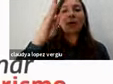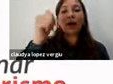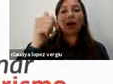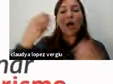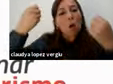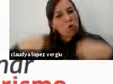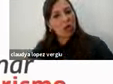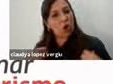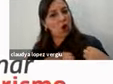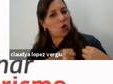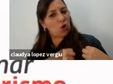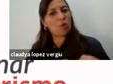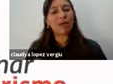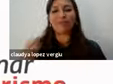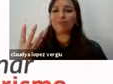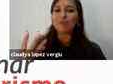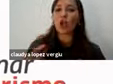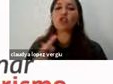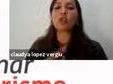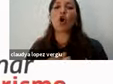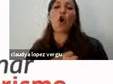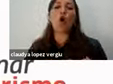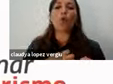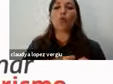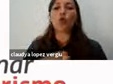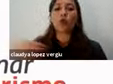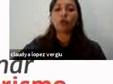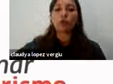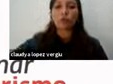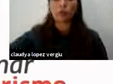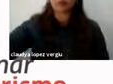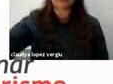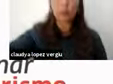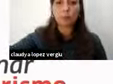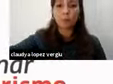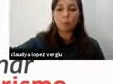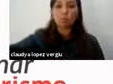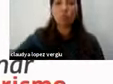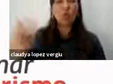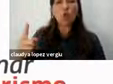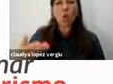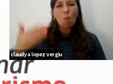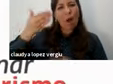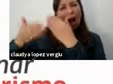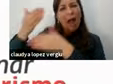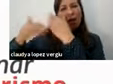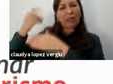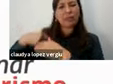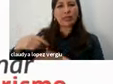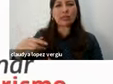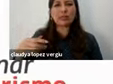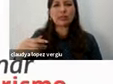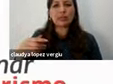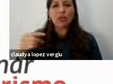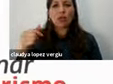traje cuando hay actividades, ya practicamos el costumbre, ya no somos como antes, que bueno, por mí, por